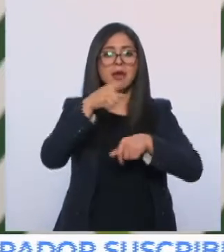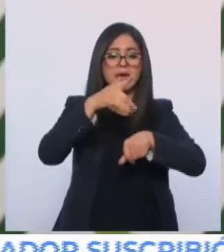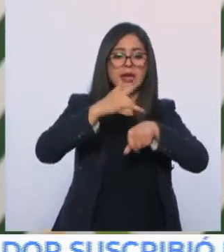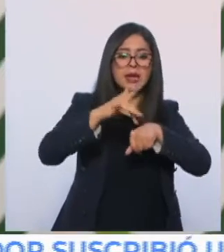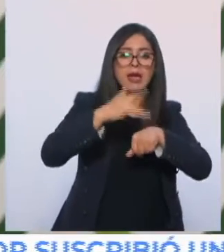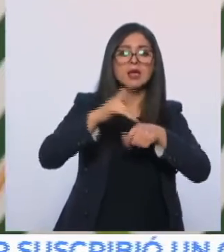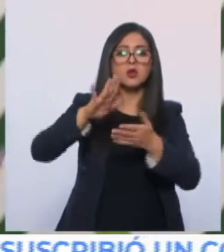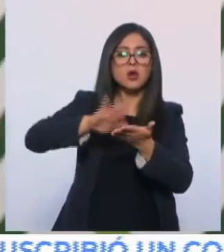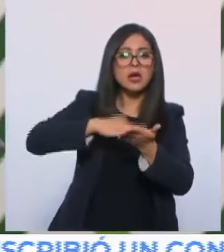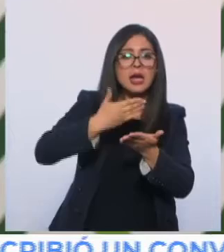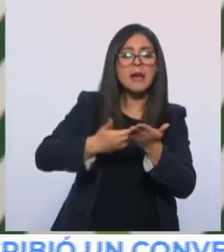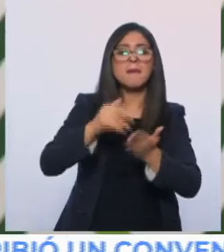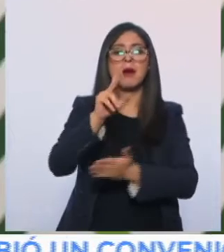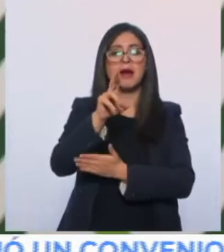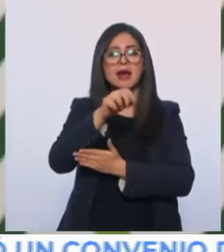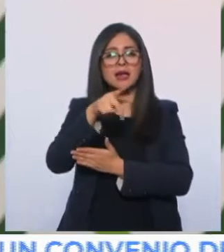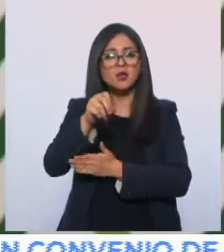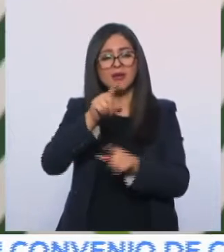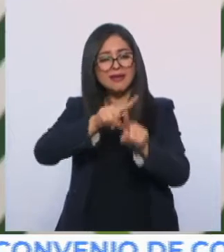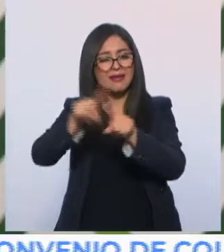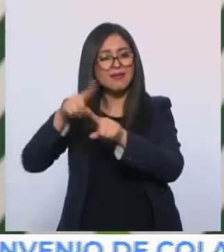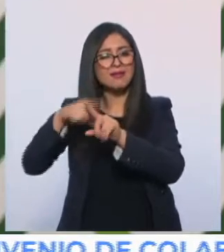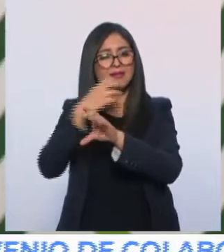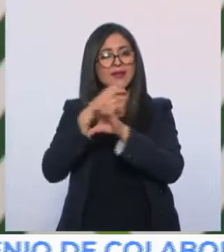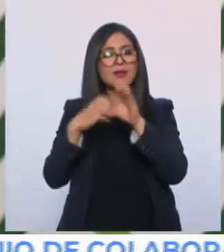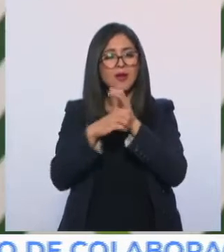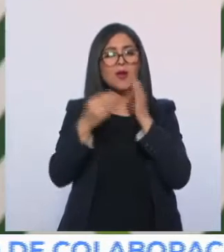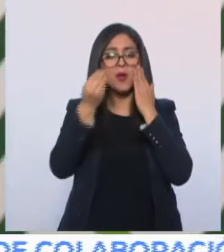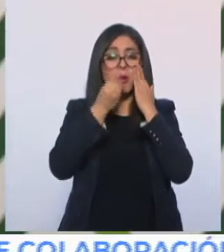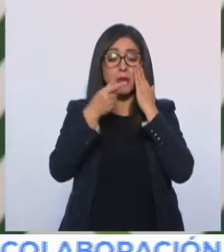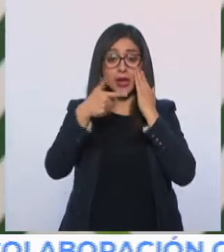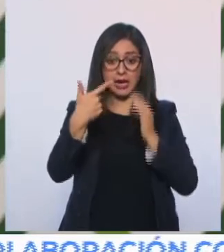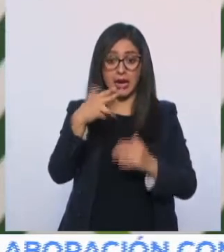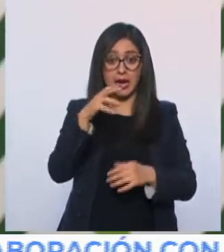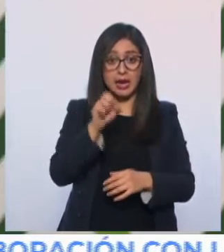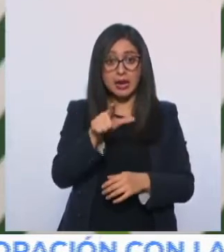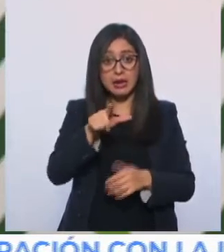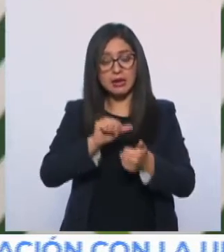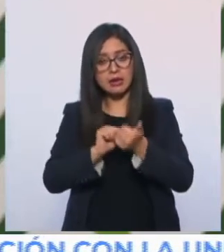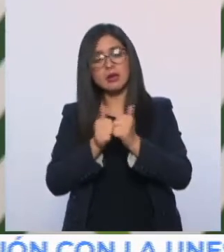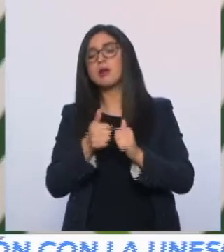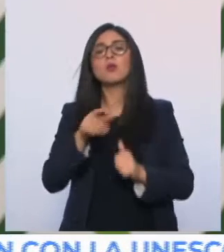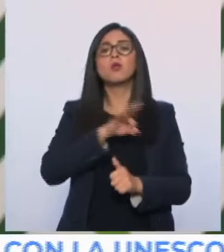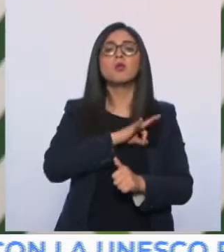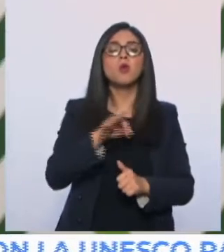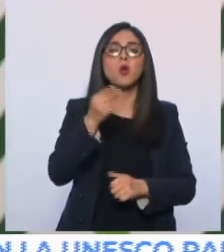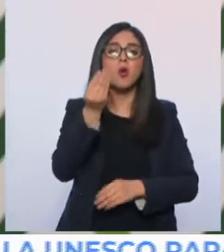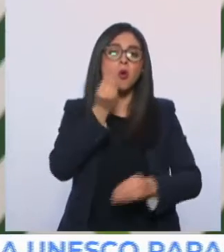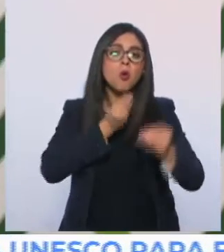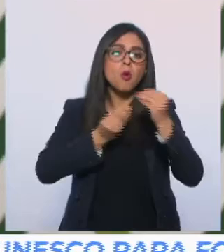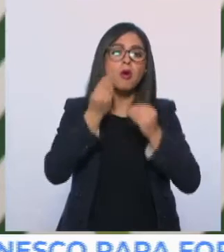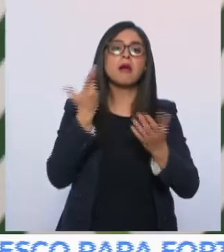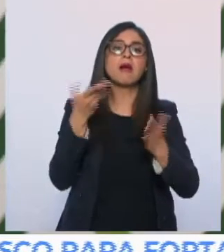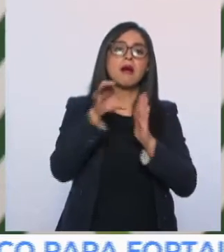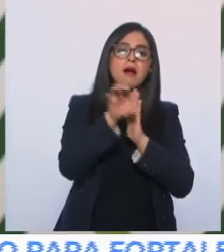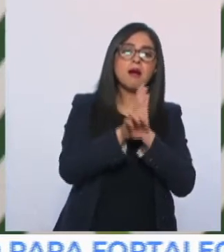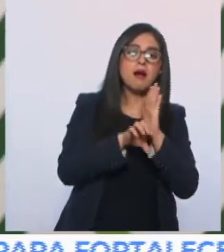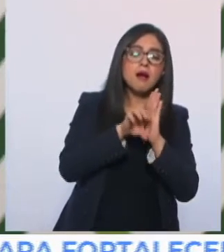crema, requesón, por ejemplo, ese tipo de productos a granel. Los cárnicos, que son